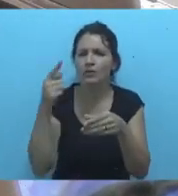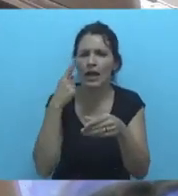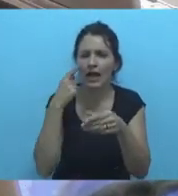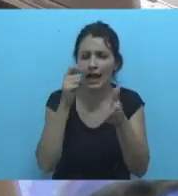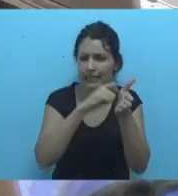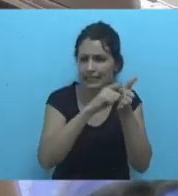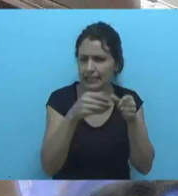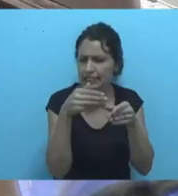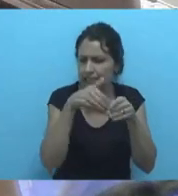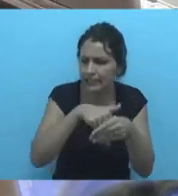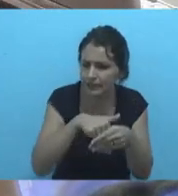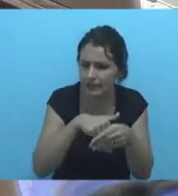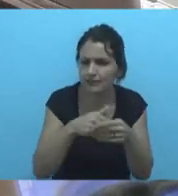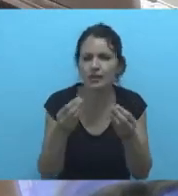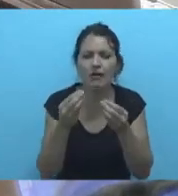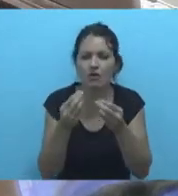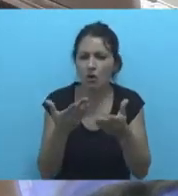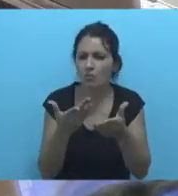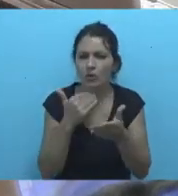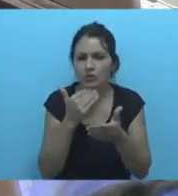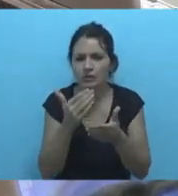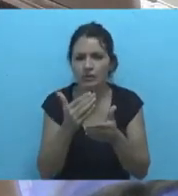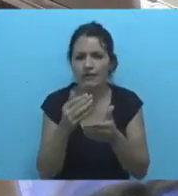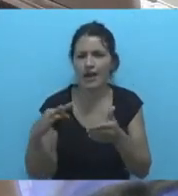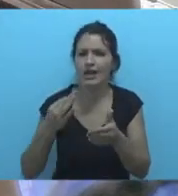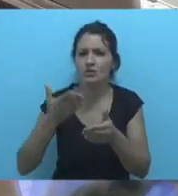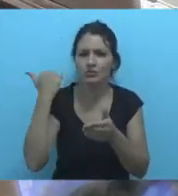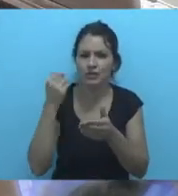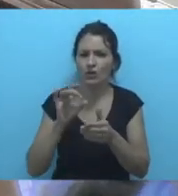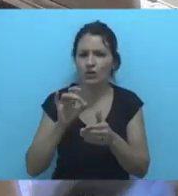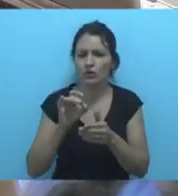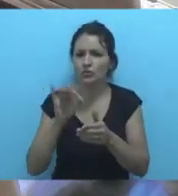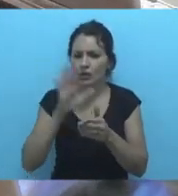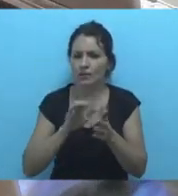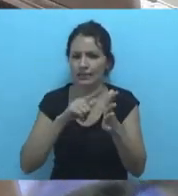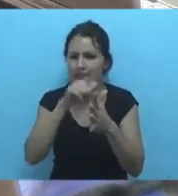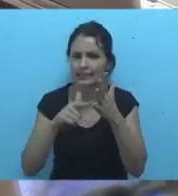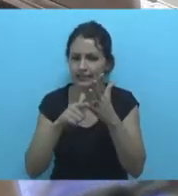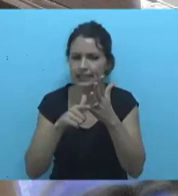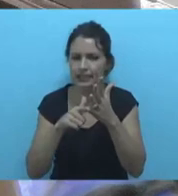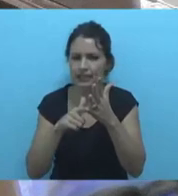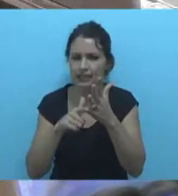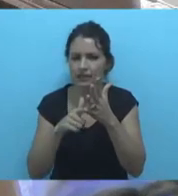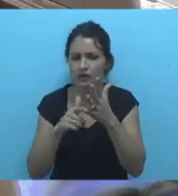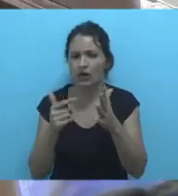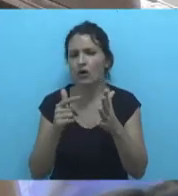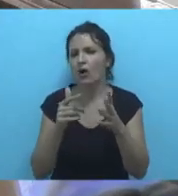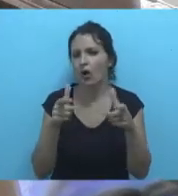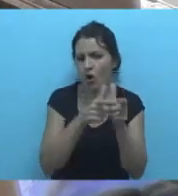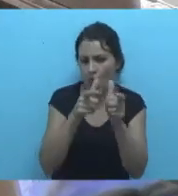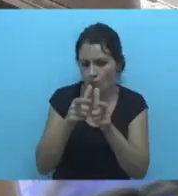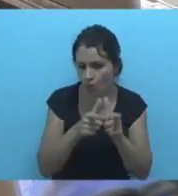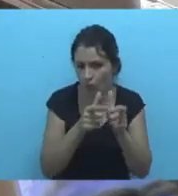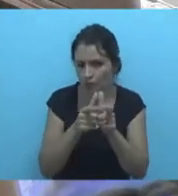recibieron del año pasado en el Departamento San Cristóbal? 5. 4 comunas justicialistas, que son la totalidad,